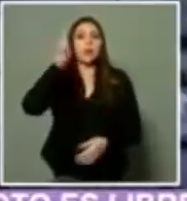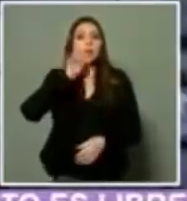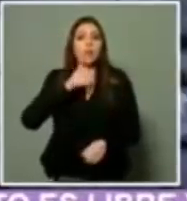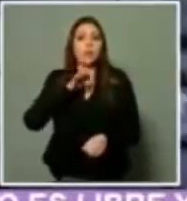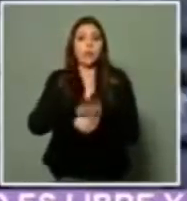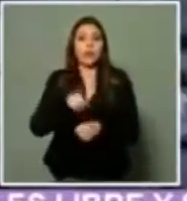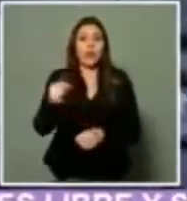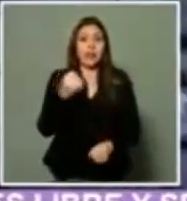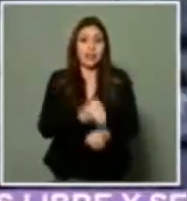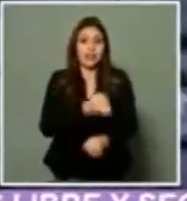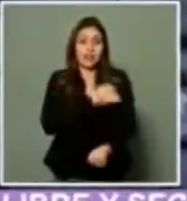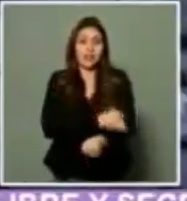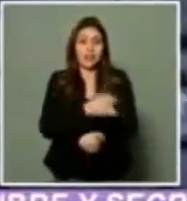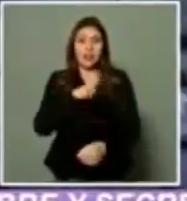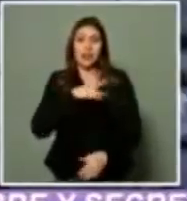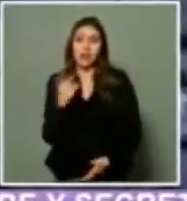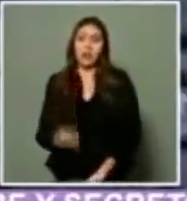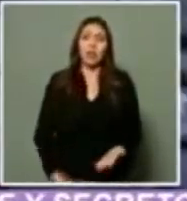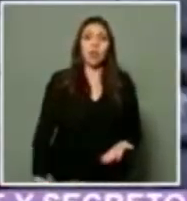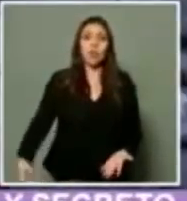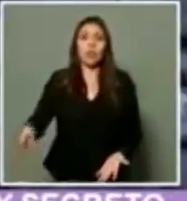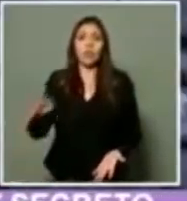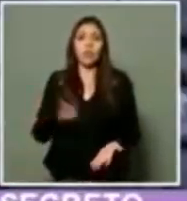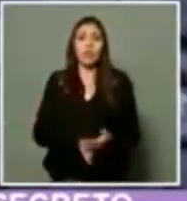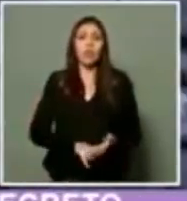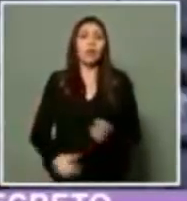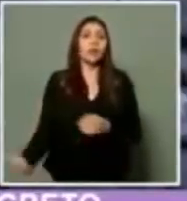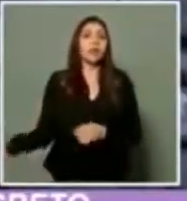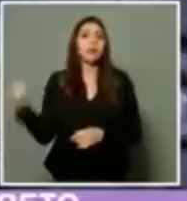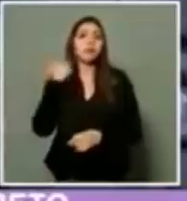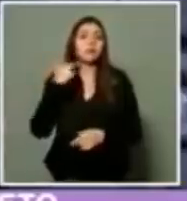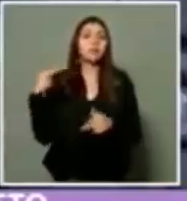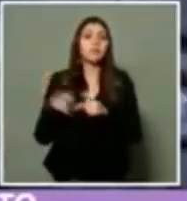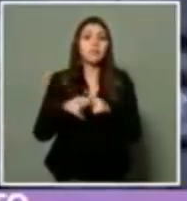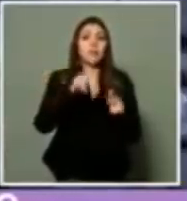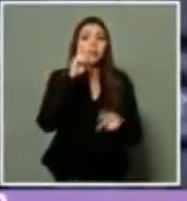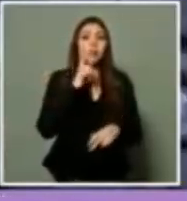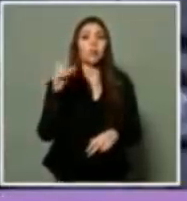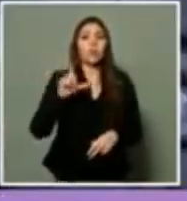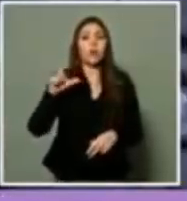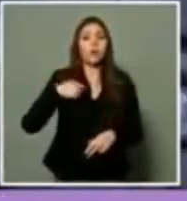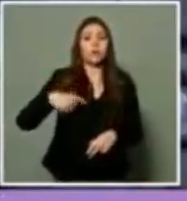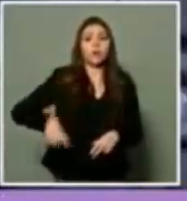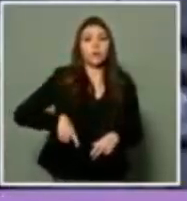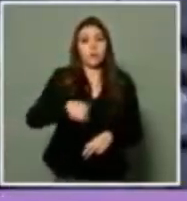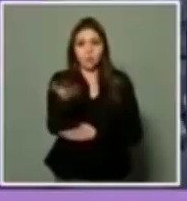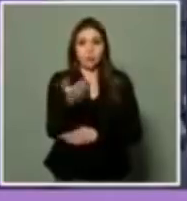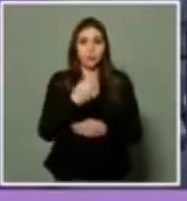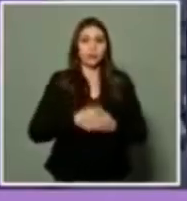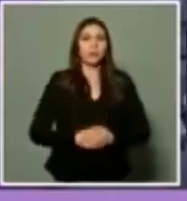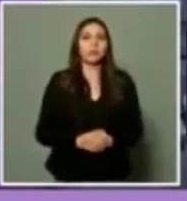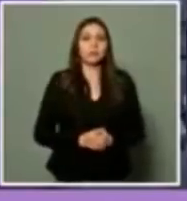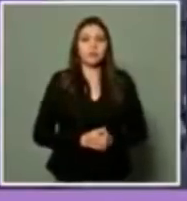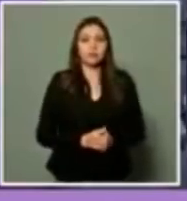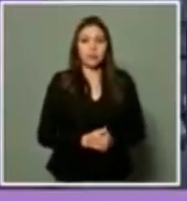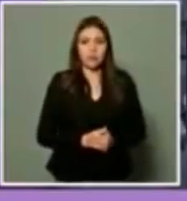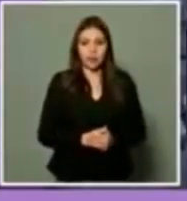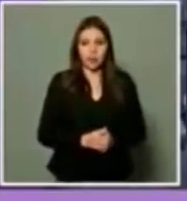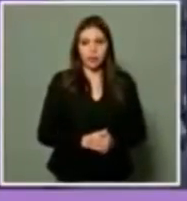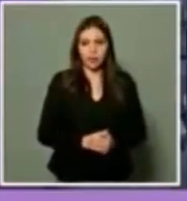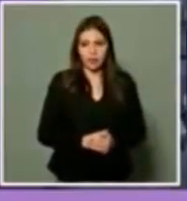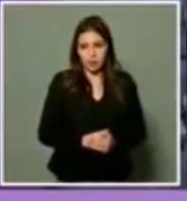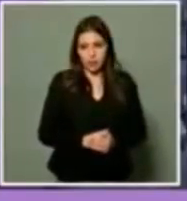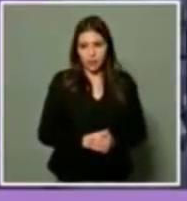el doble de feminicidios que cuando yo goberné. Así que ubícate en el tiempo. Insistes